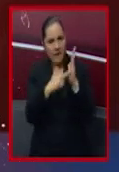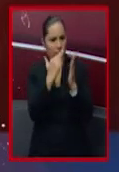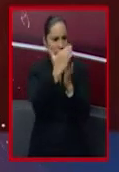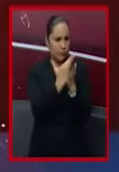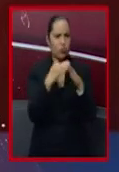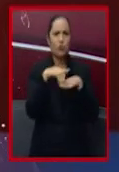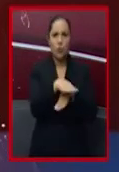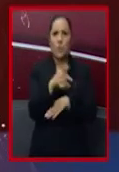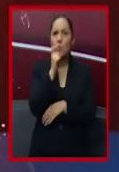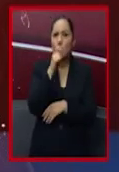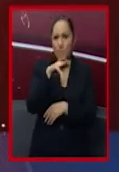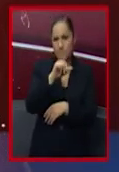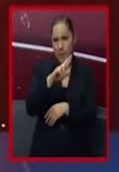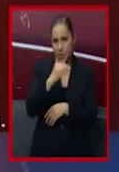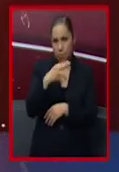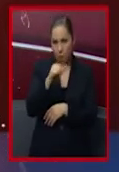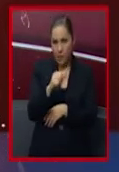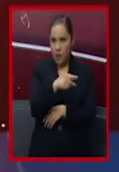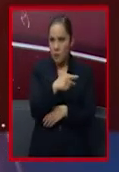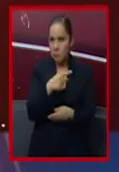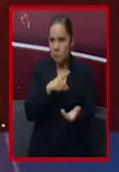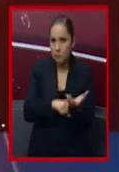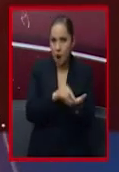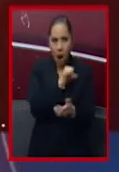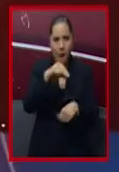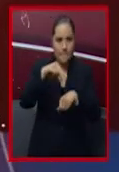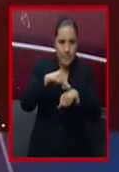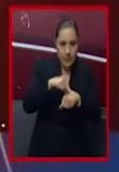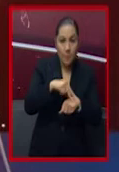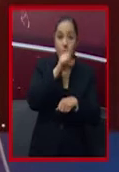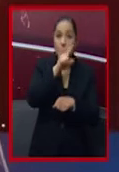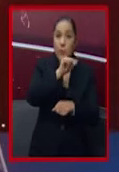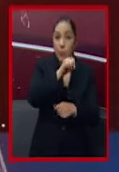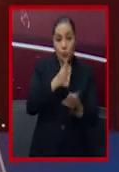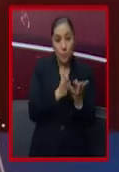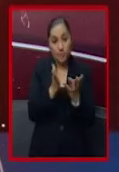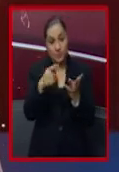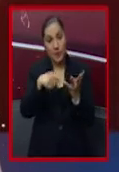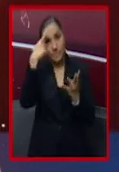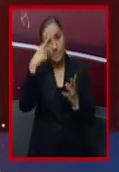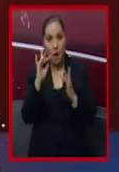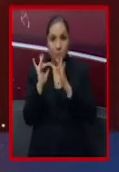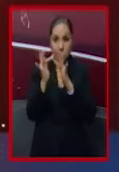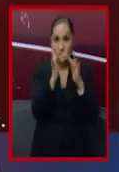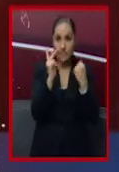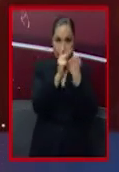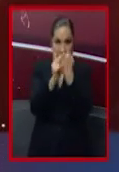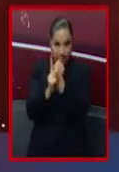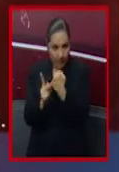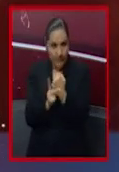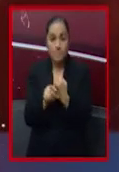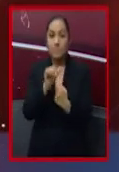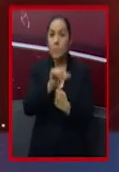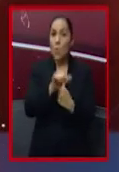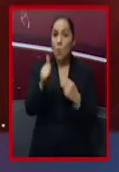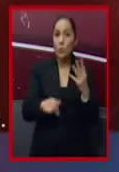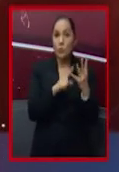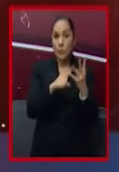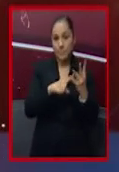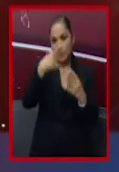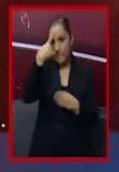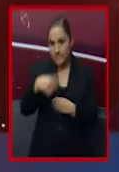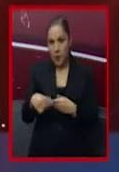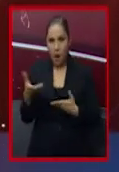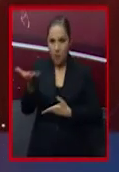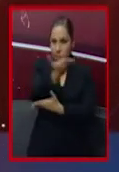apartado de política internacional, reformas a la Ley del Servicio Exterior Mexicano y finalmente a la legislación en materia de cooperación internacional para el